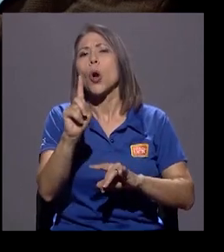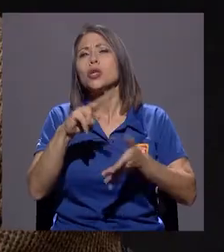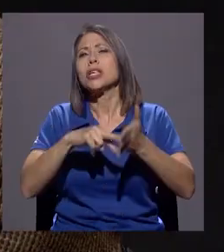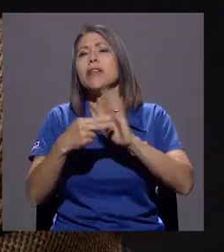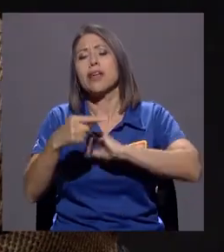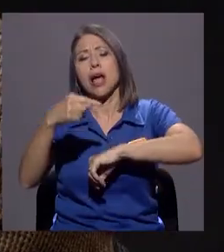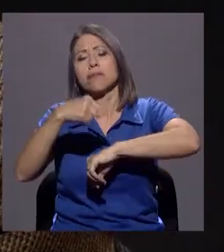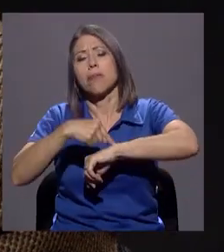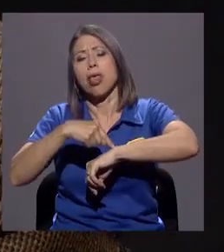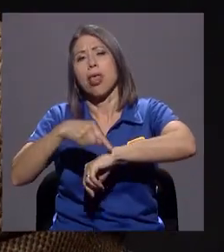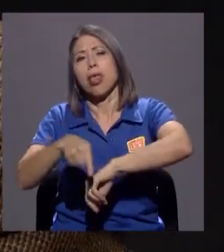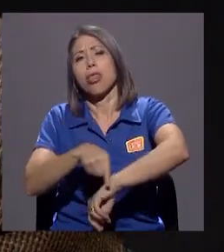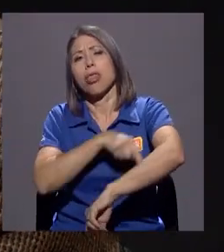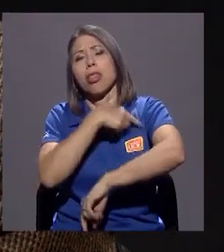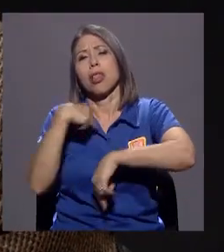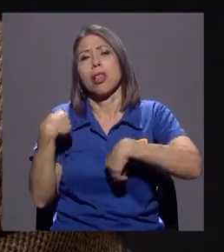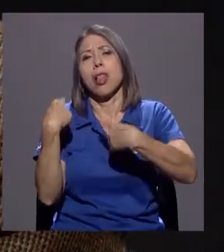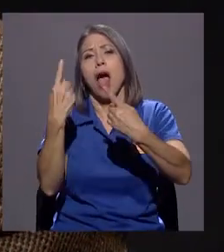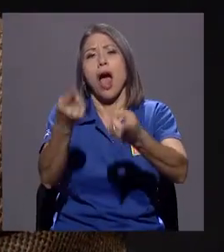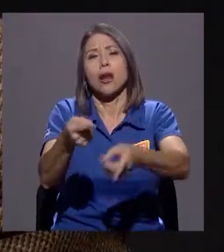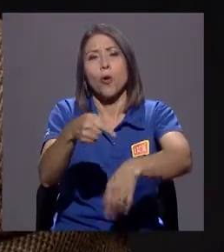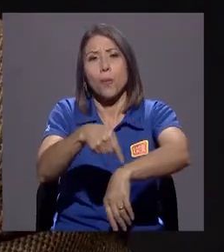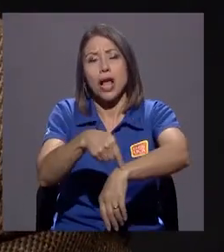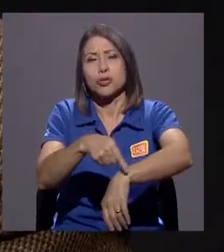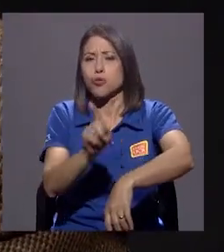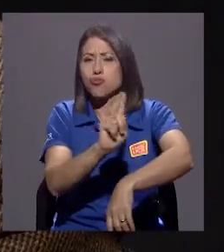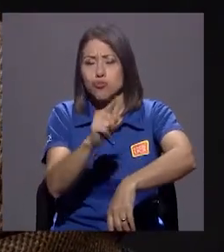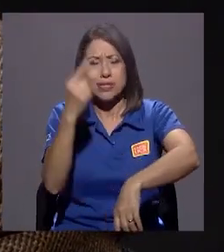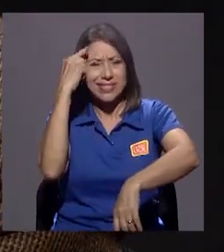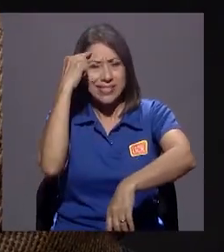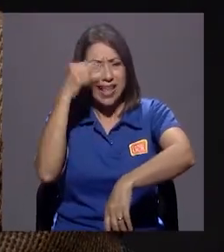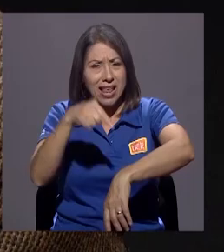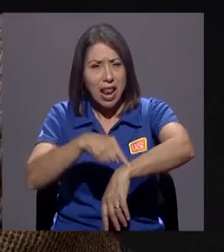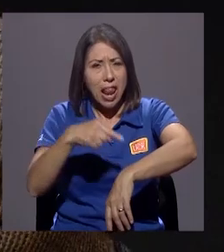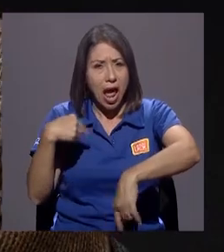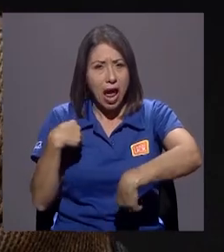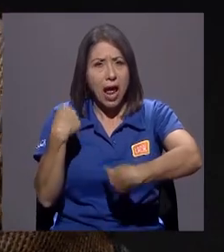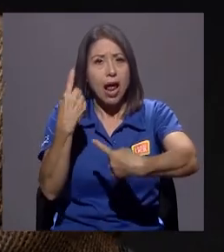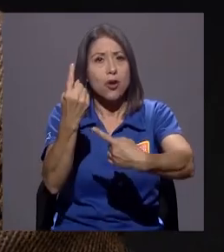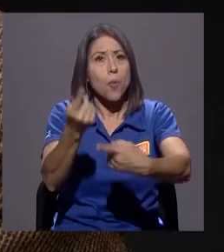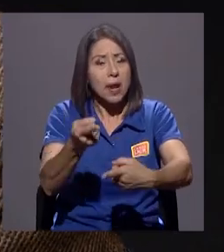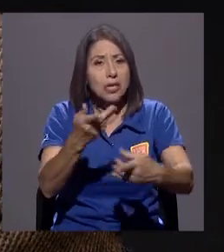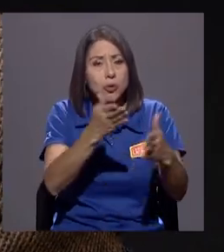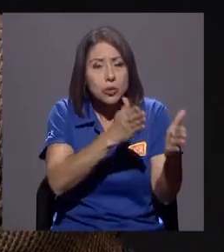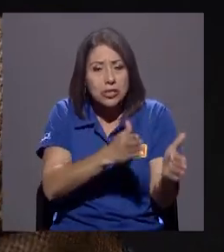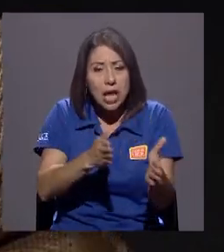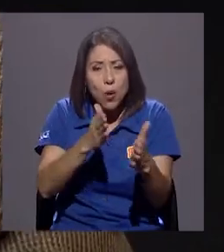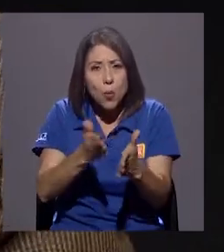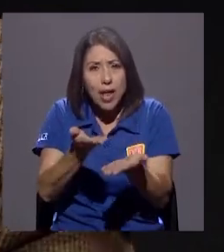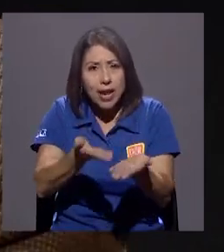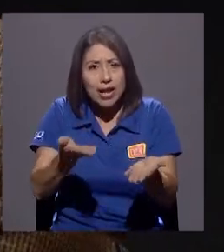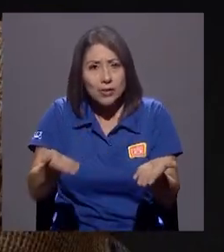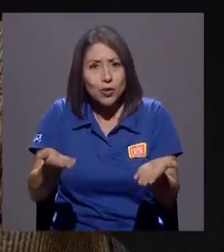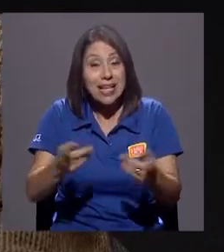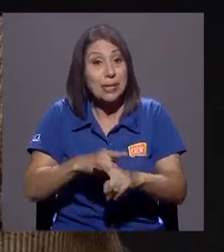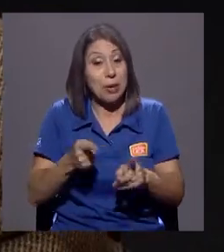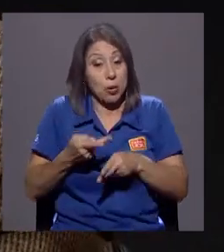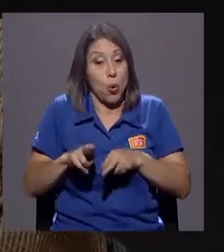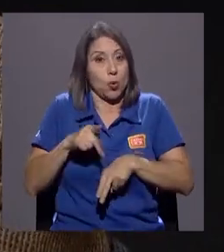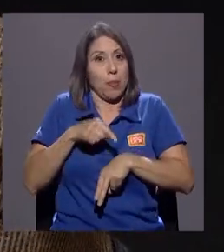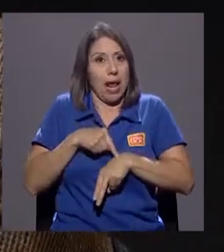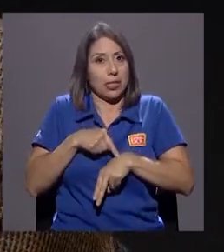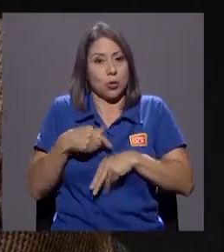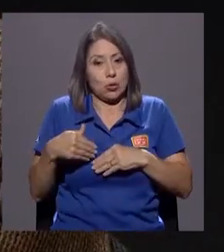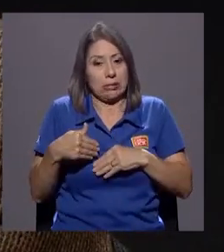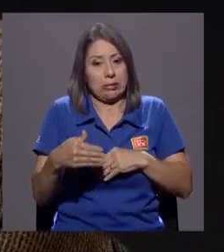yo sé que a largo plazo en las cosas se se acomodarán pero en el corto plazo en